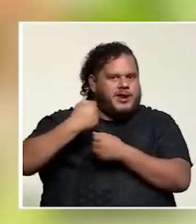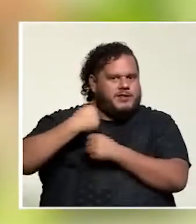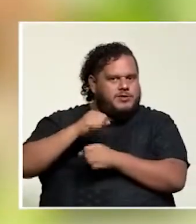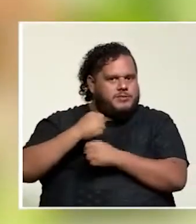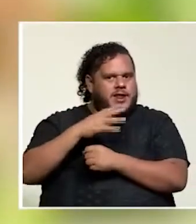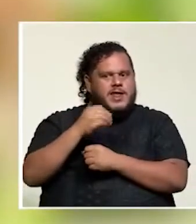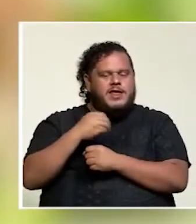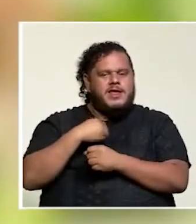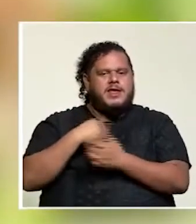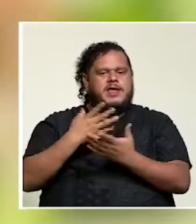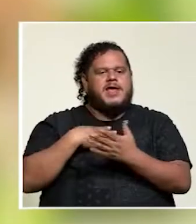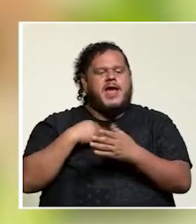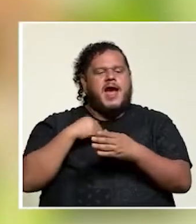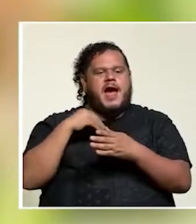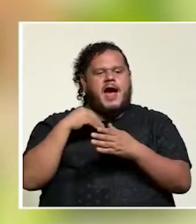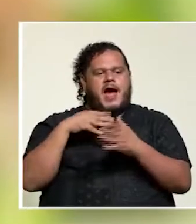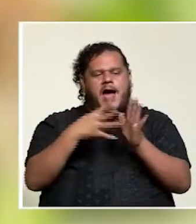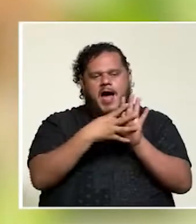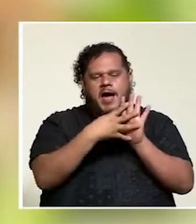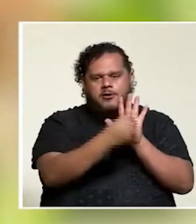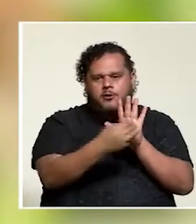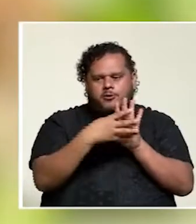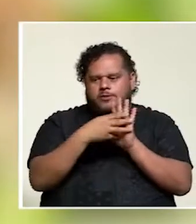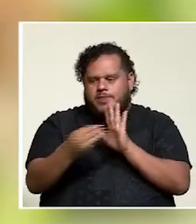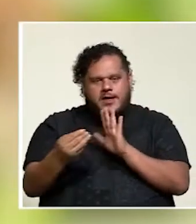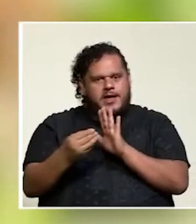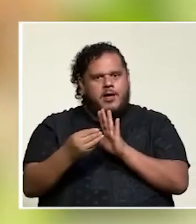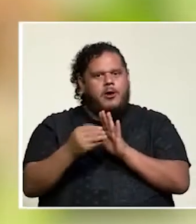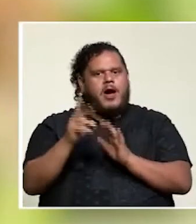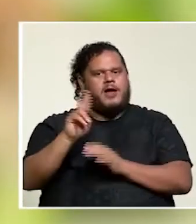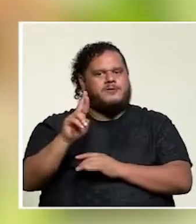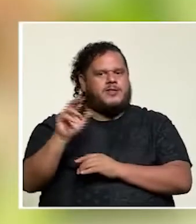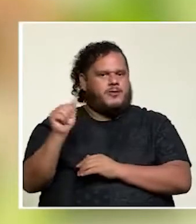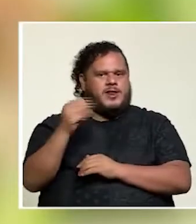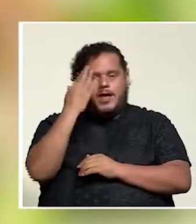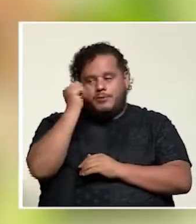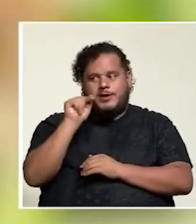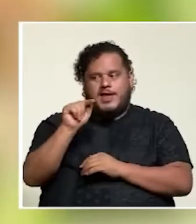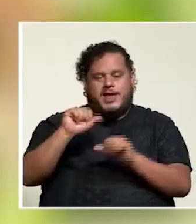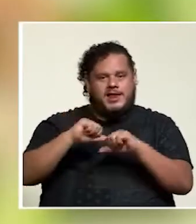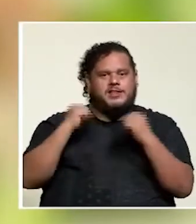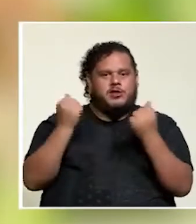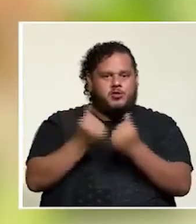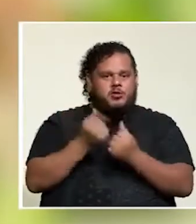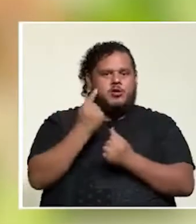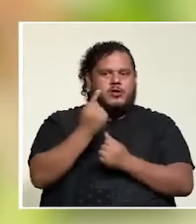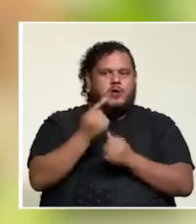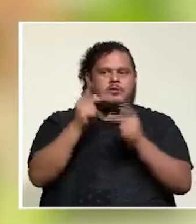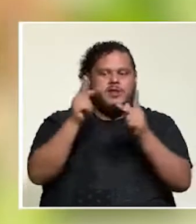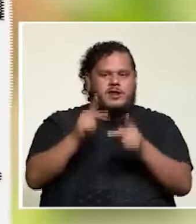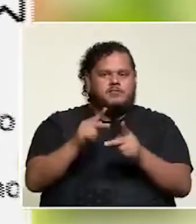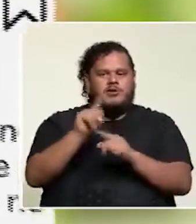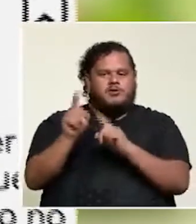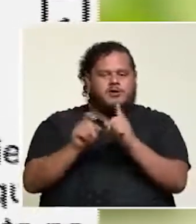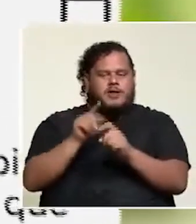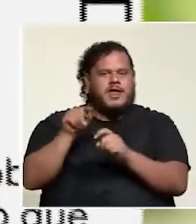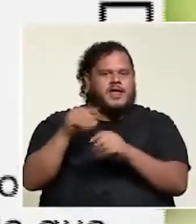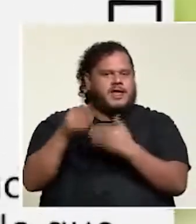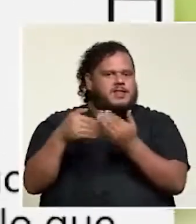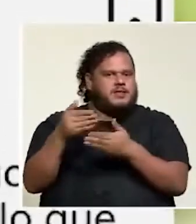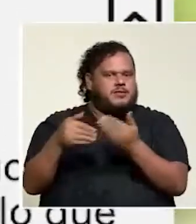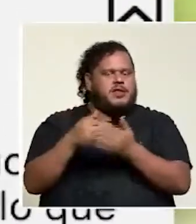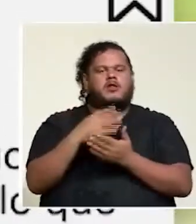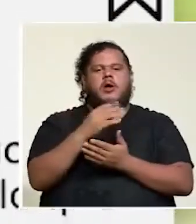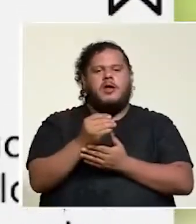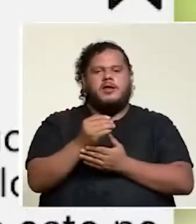forma ha salpicado también a don Rolando Araya, porque es socio de una de las personas cuestionadas en este proceso